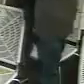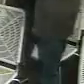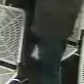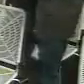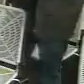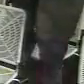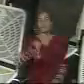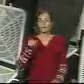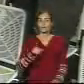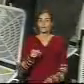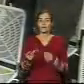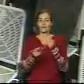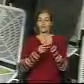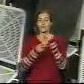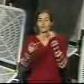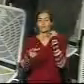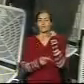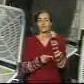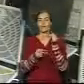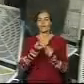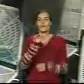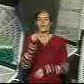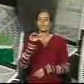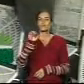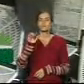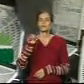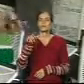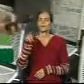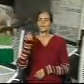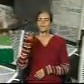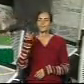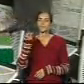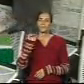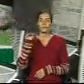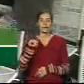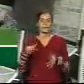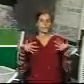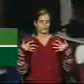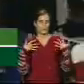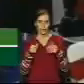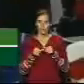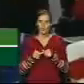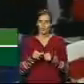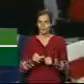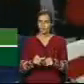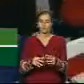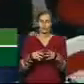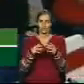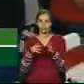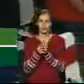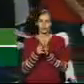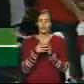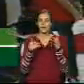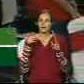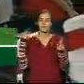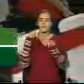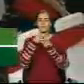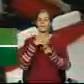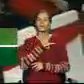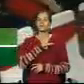encontramos acá en el Parque José Pérez Colmenares. Aquí la emoción, por supuesto, continúa enmarcado en la gran